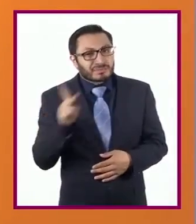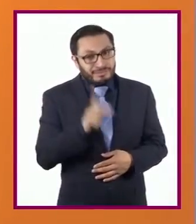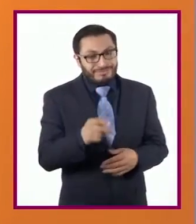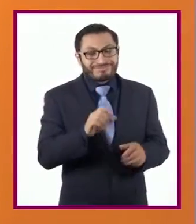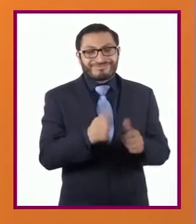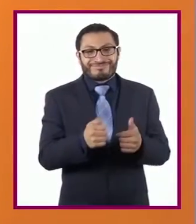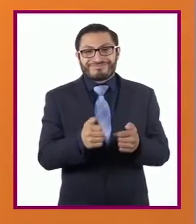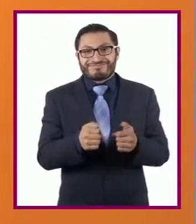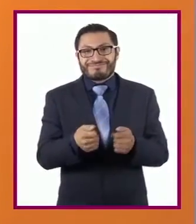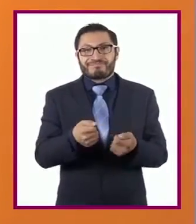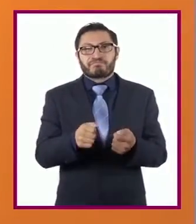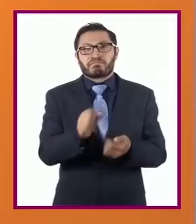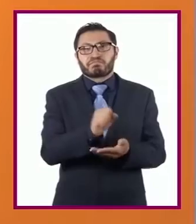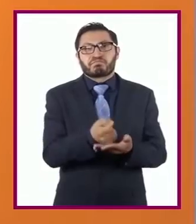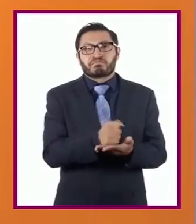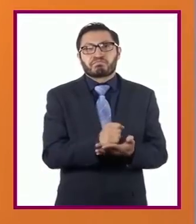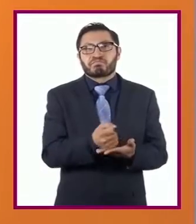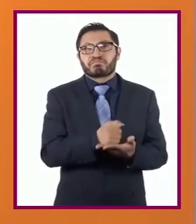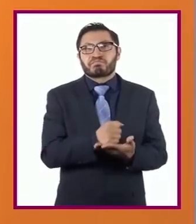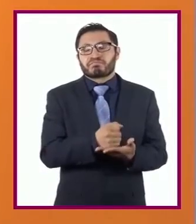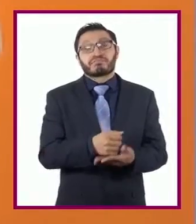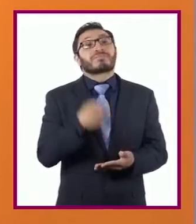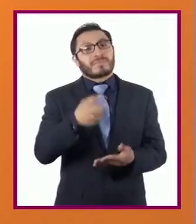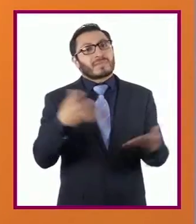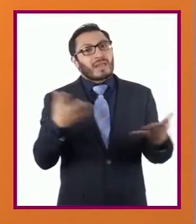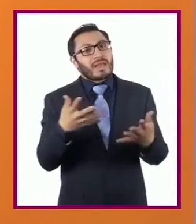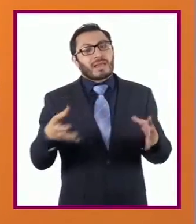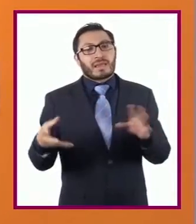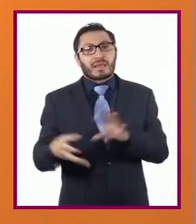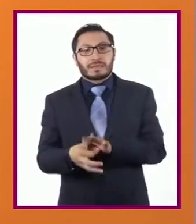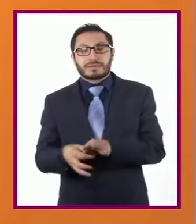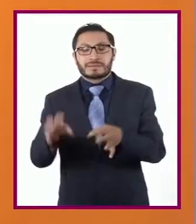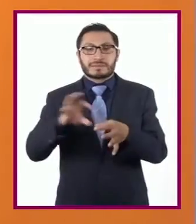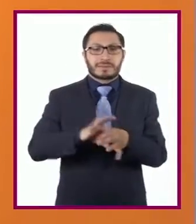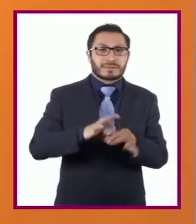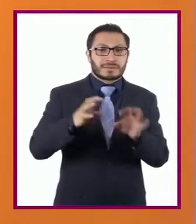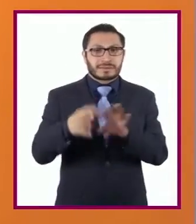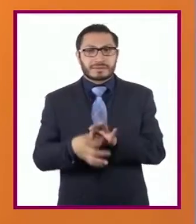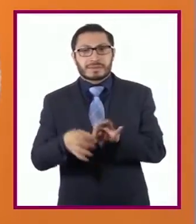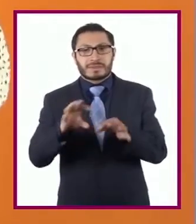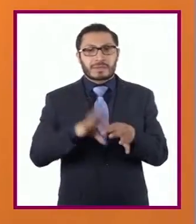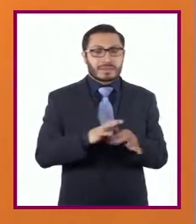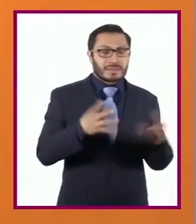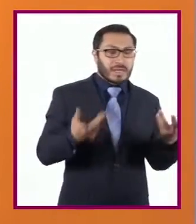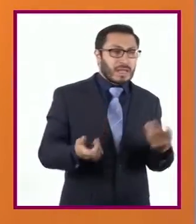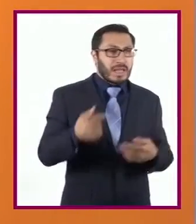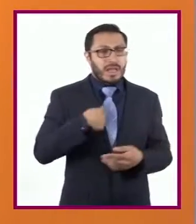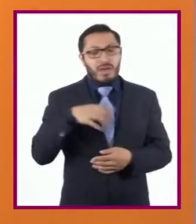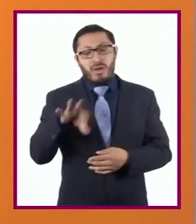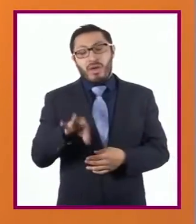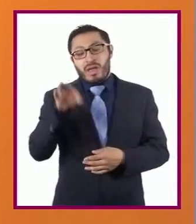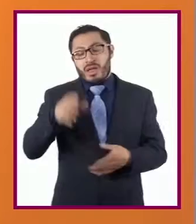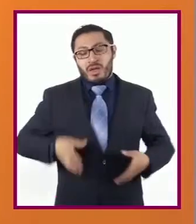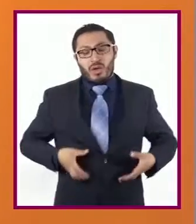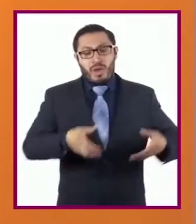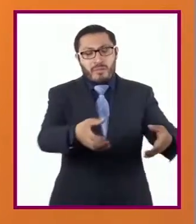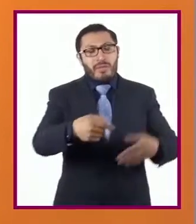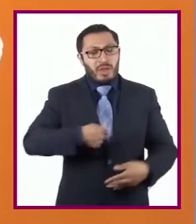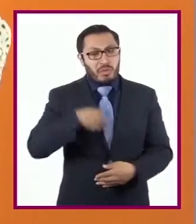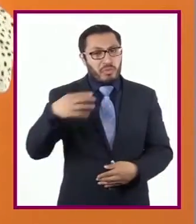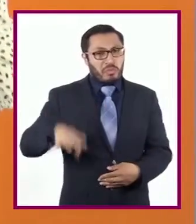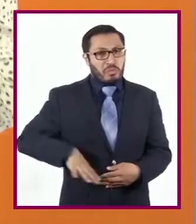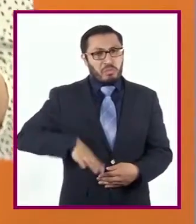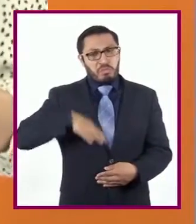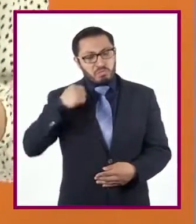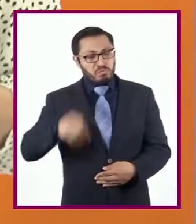de video, donde tengo que hacer alianzas, donde necesito elegir un camino, donde necesito esforzarme, donde